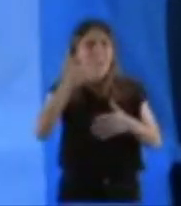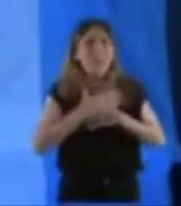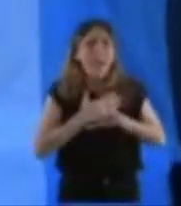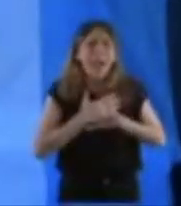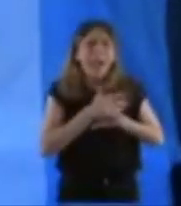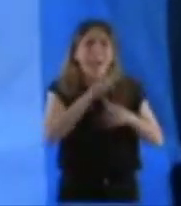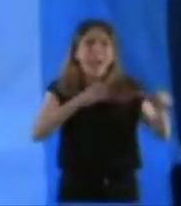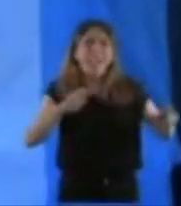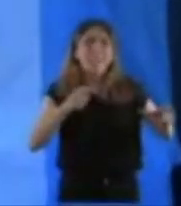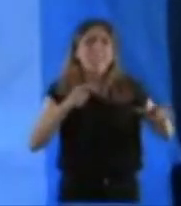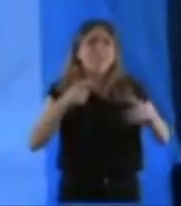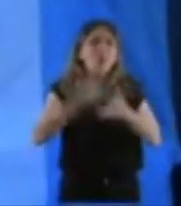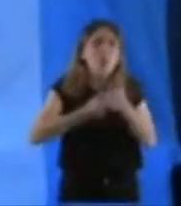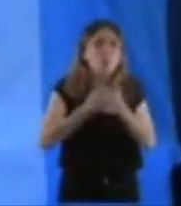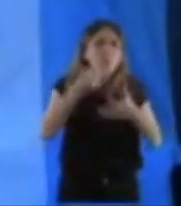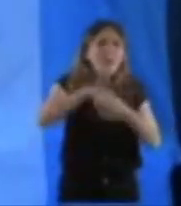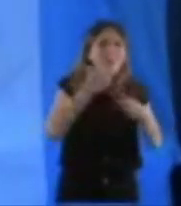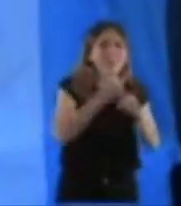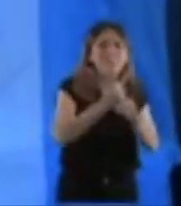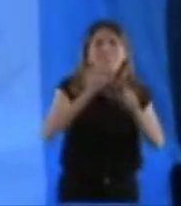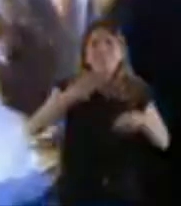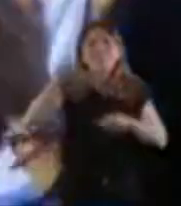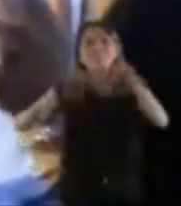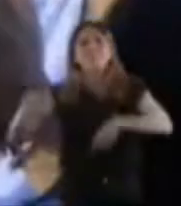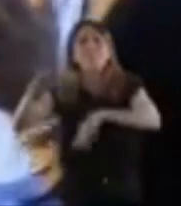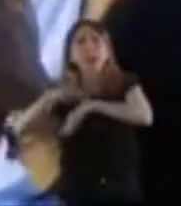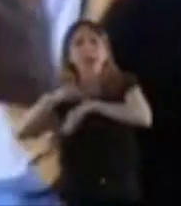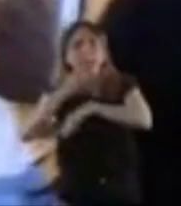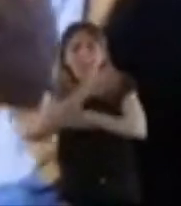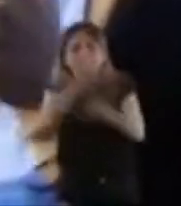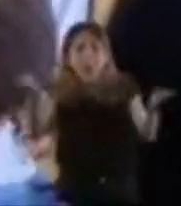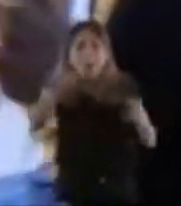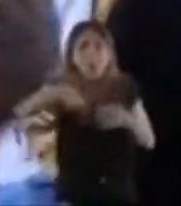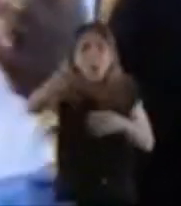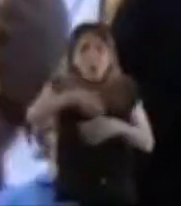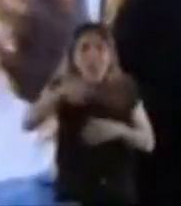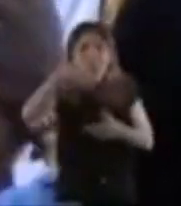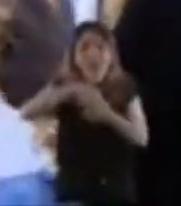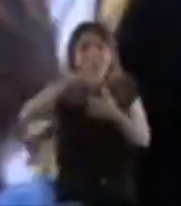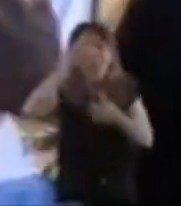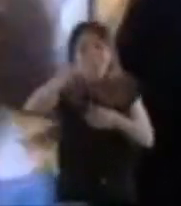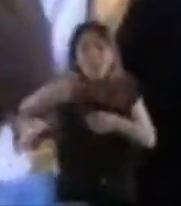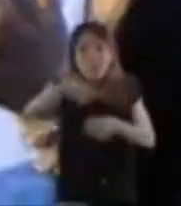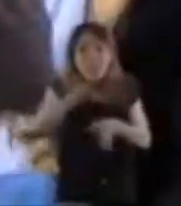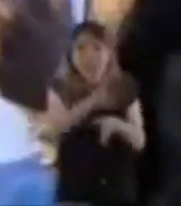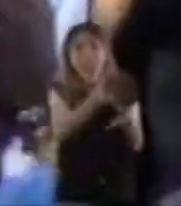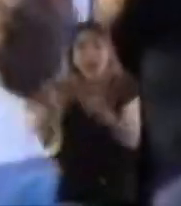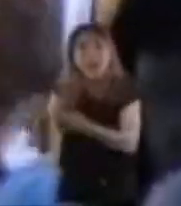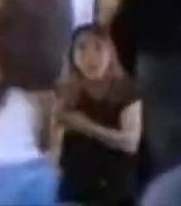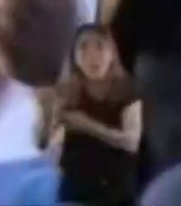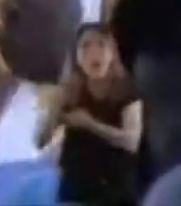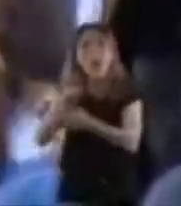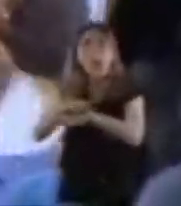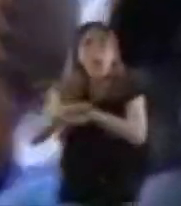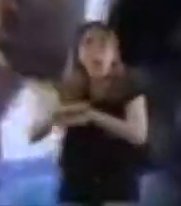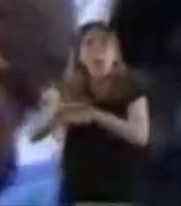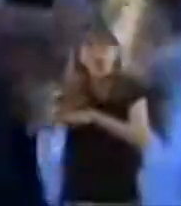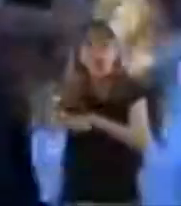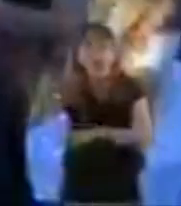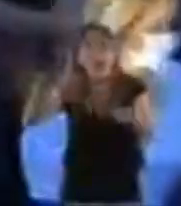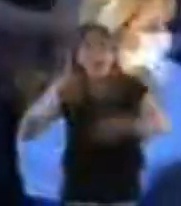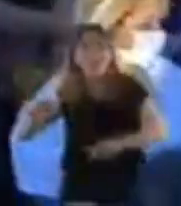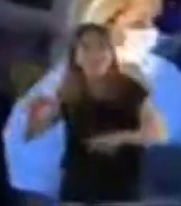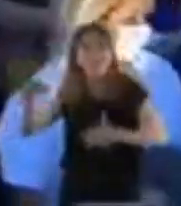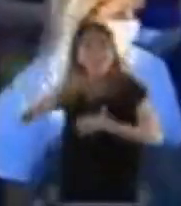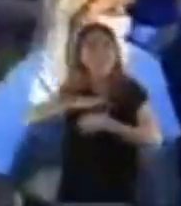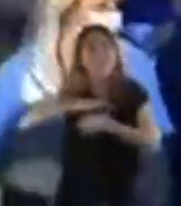tuvieron con el COVID. Queridas médicas que estuvieron, ustedes fueron las que sacaron a nuestros enfermos adelante. Y con todas